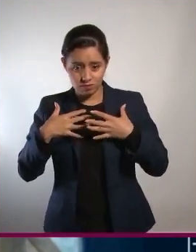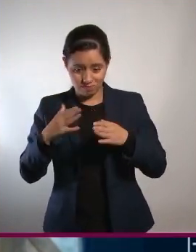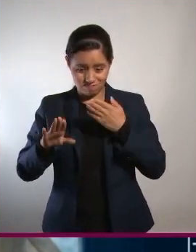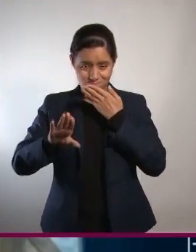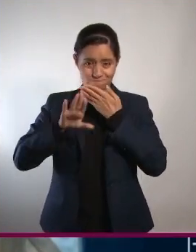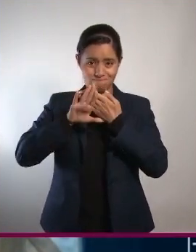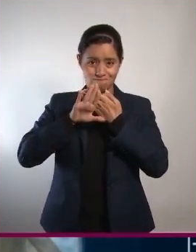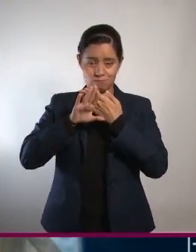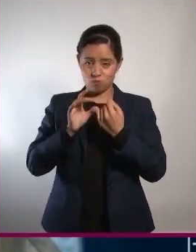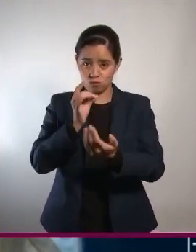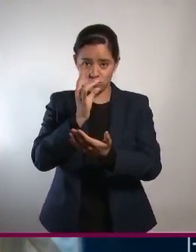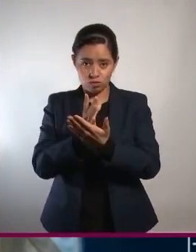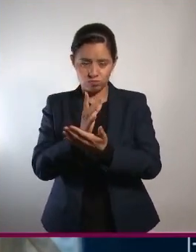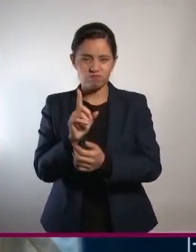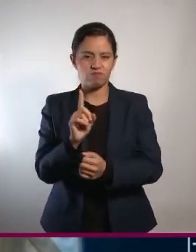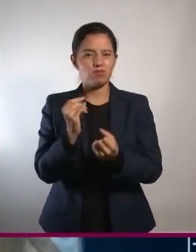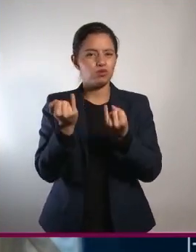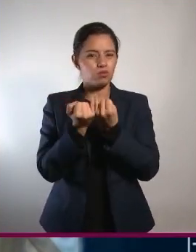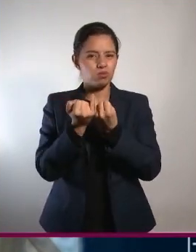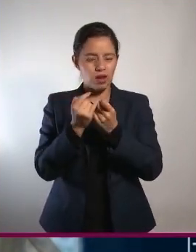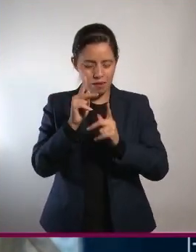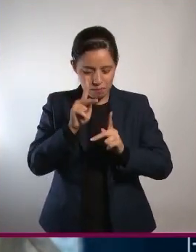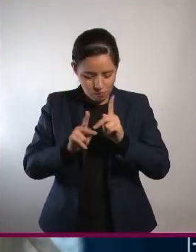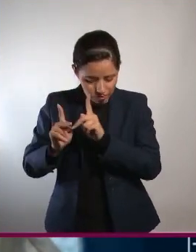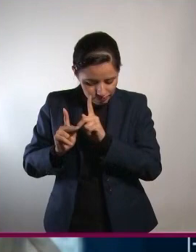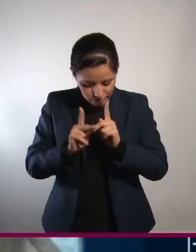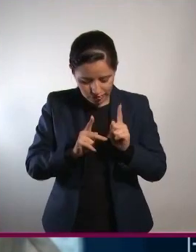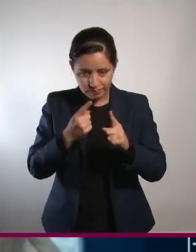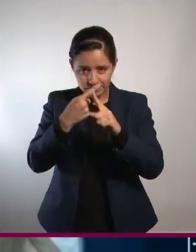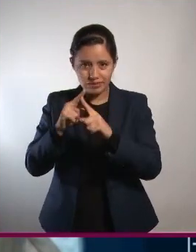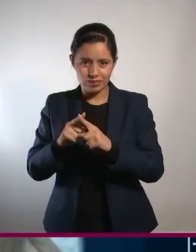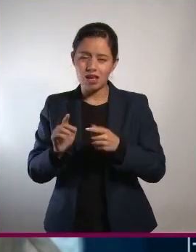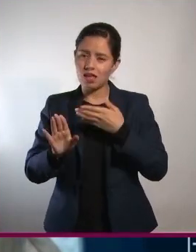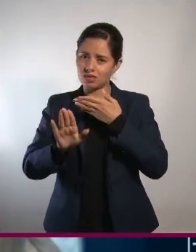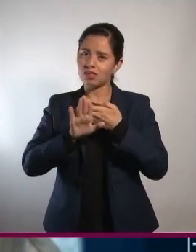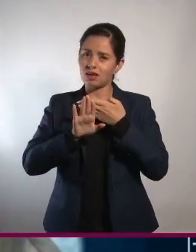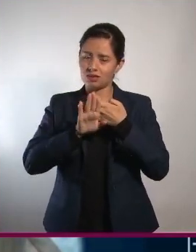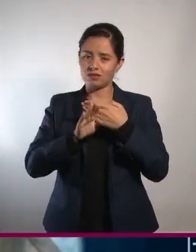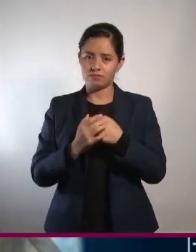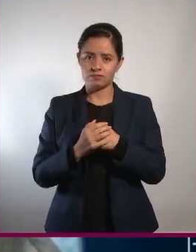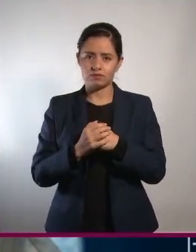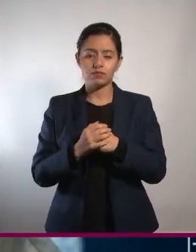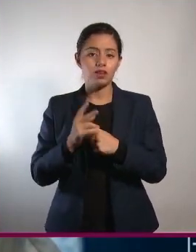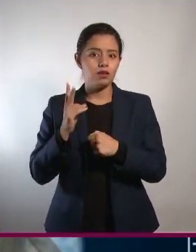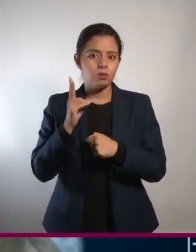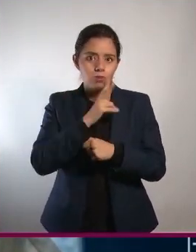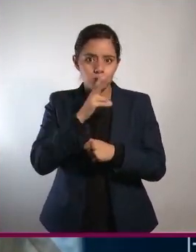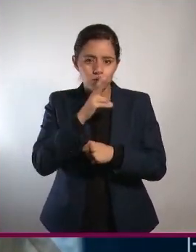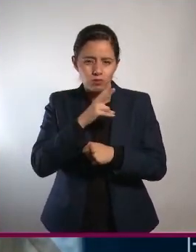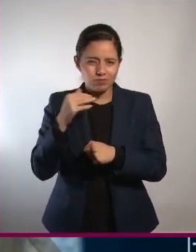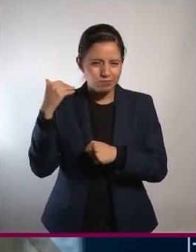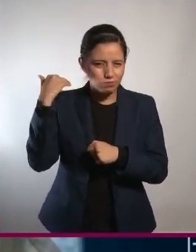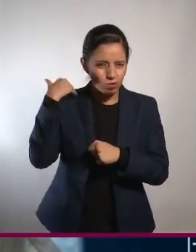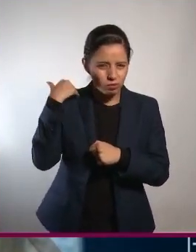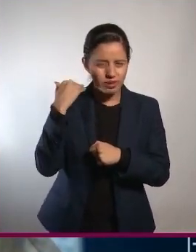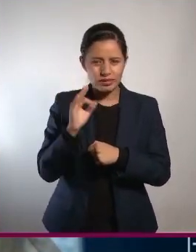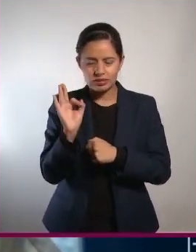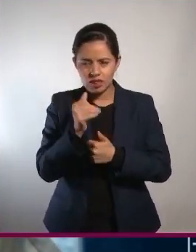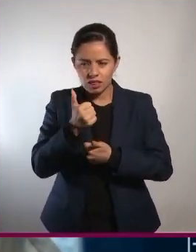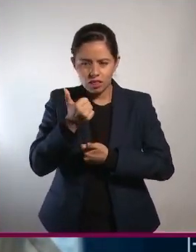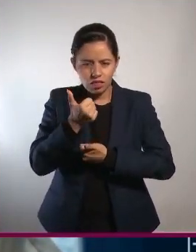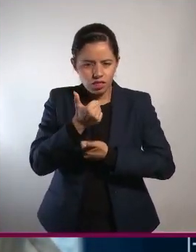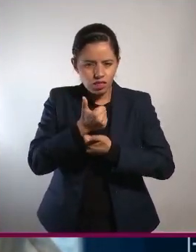daña también a muchos órganos más. Cuando los pulmones tienen problemas para trabajar